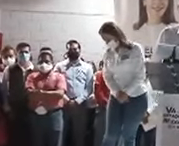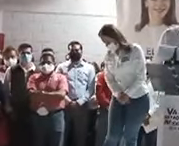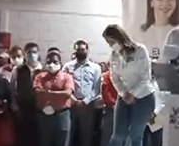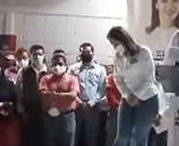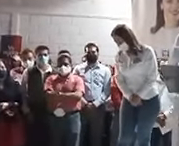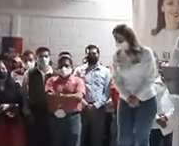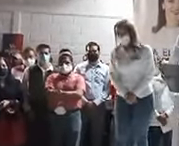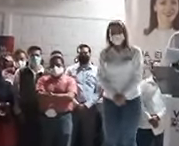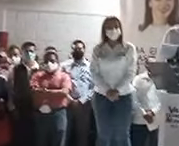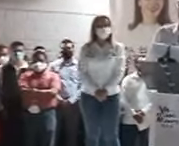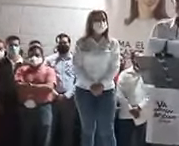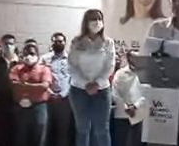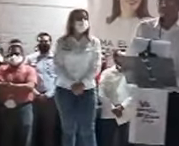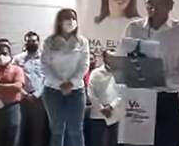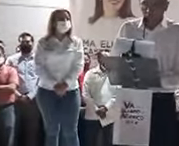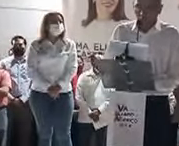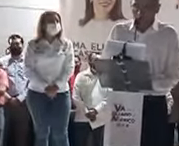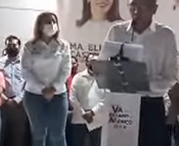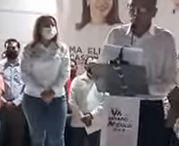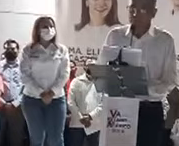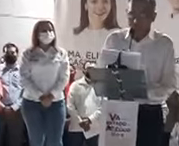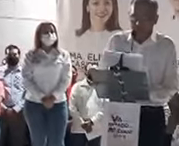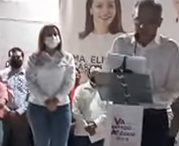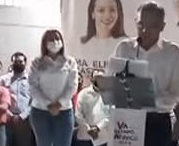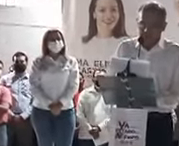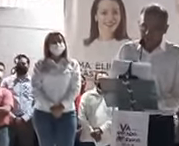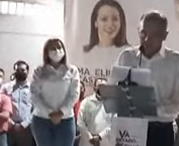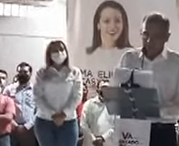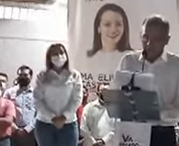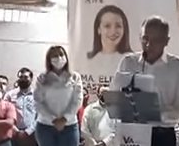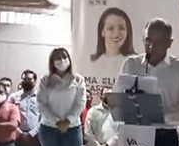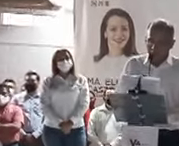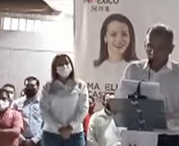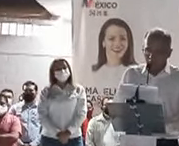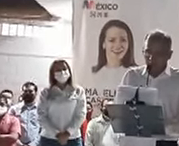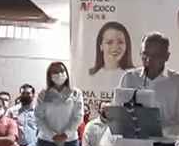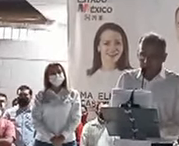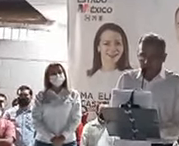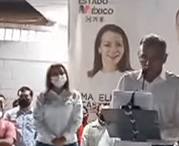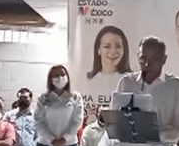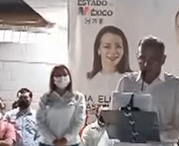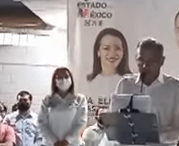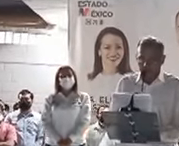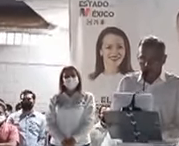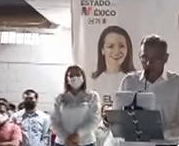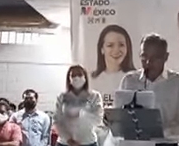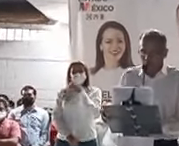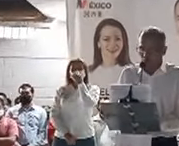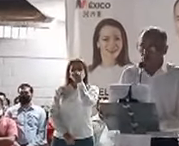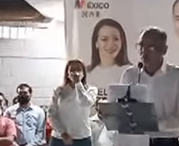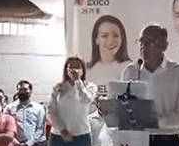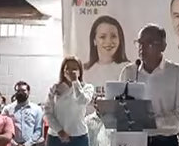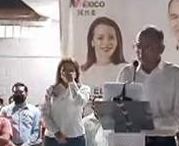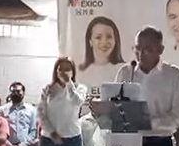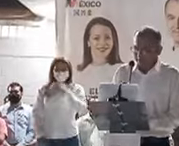serán en servicios públicos municipales. En materia de agua potable, se buscarán alternativas de